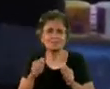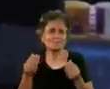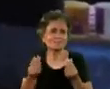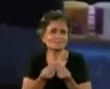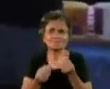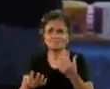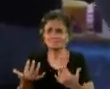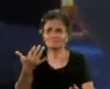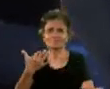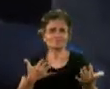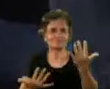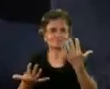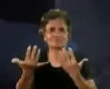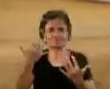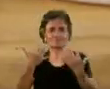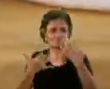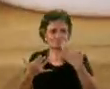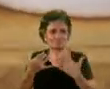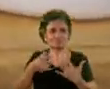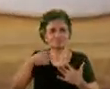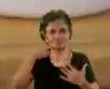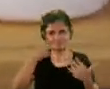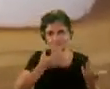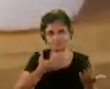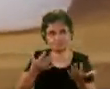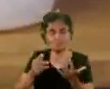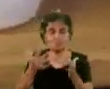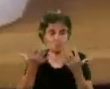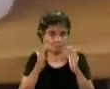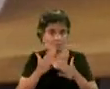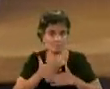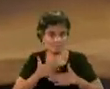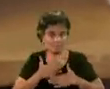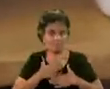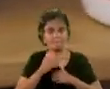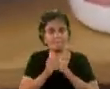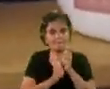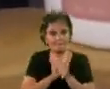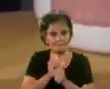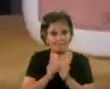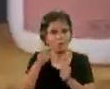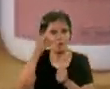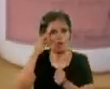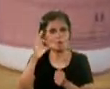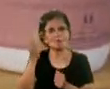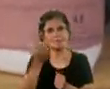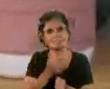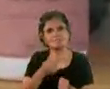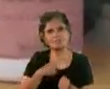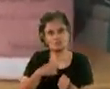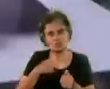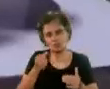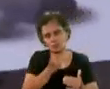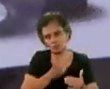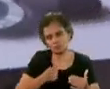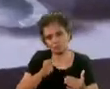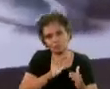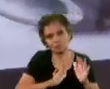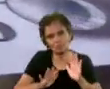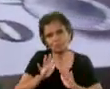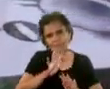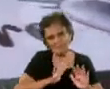promocionamos nuestros productos, es todo artesanal, todo lo hago yo, o por lo menos el 90%, y bueno,